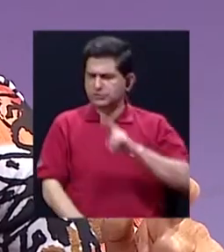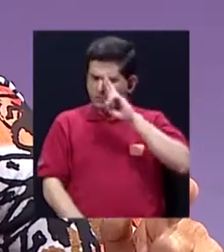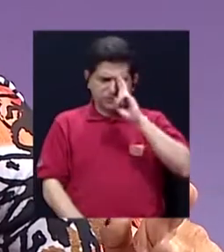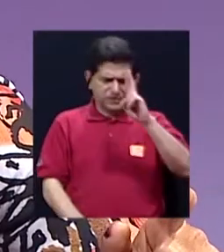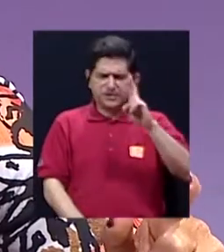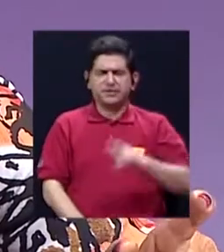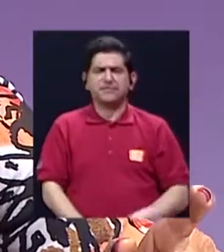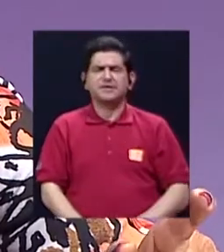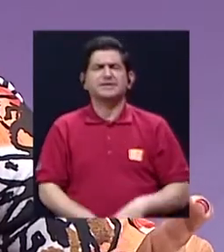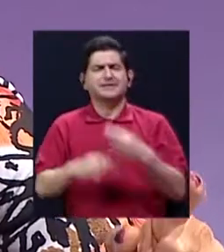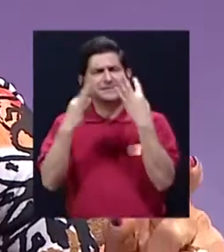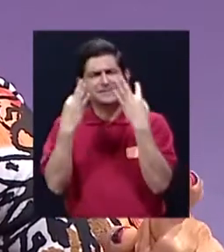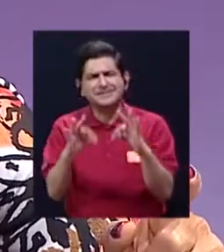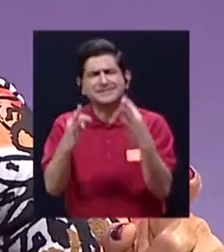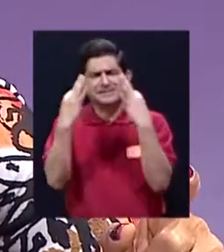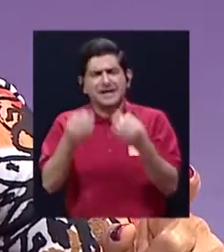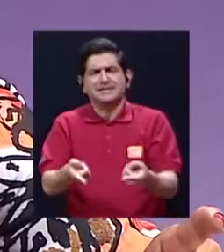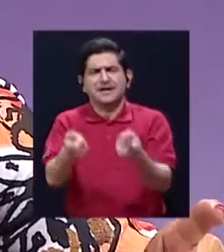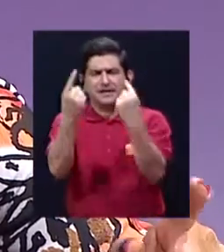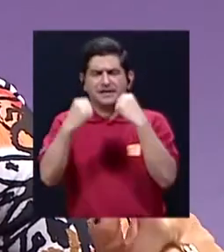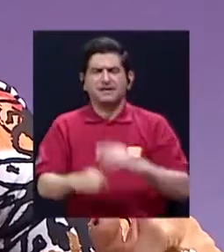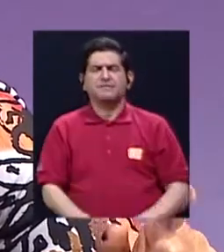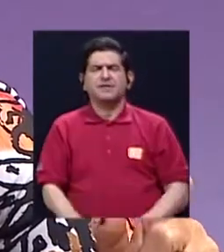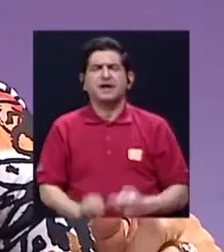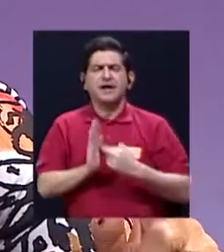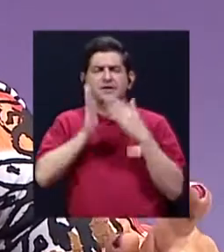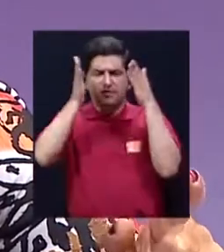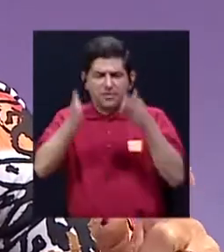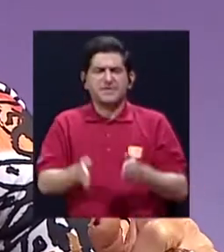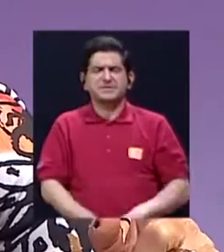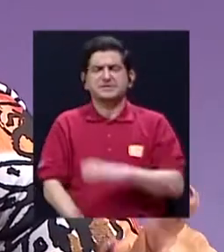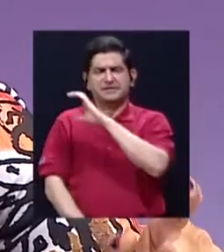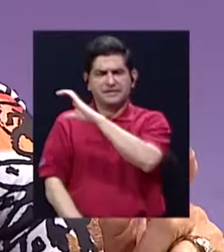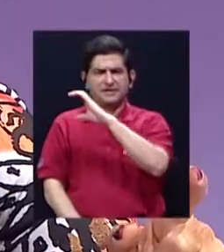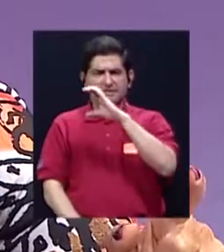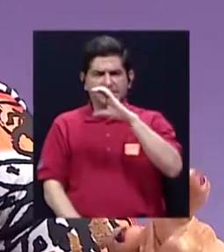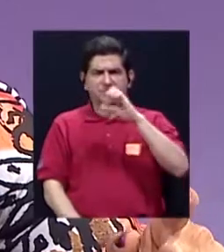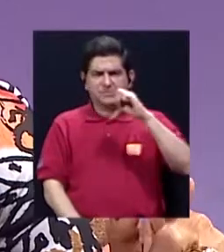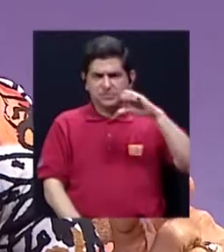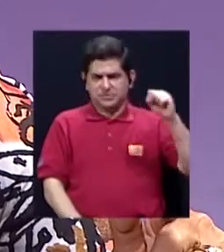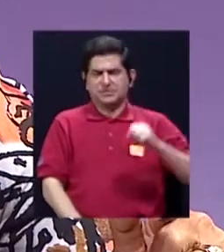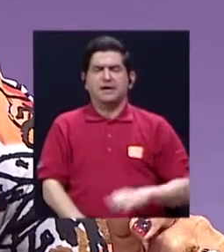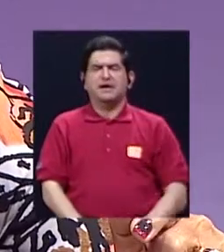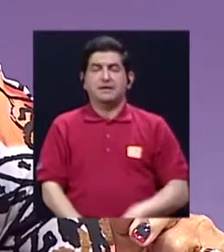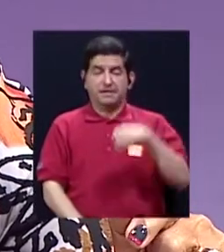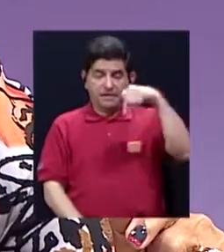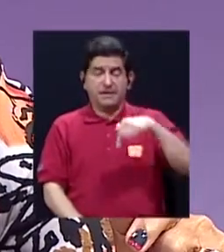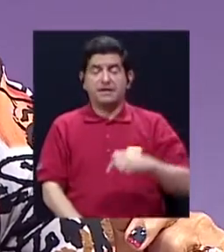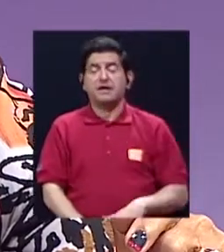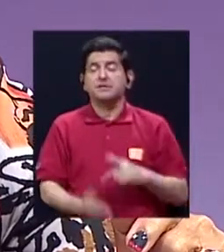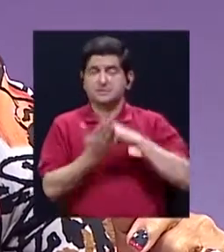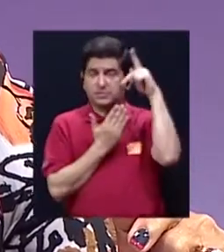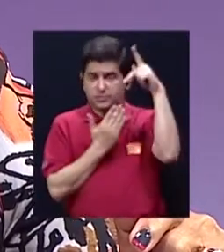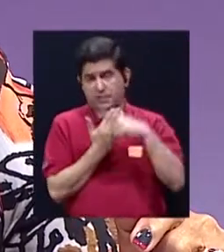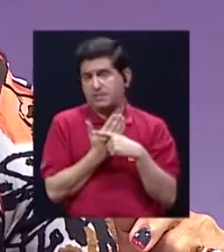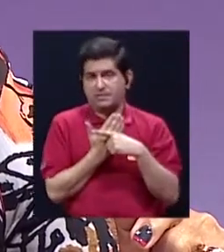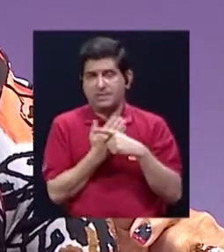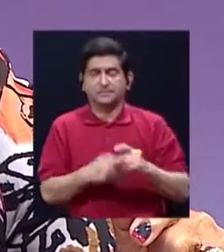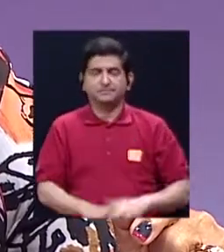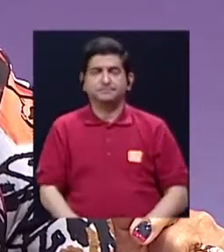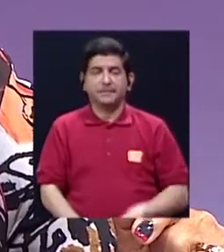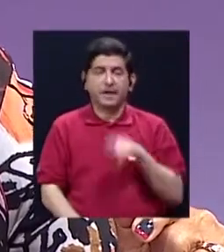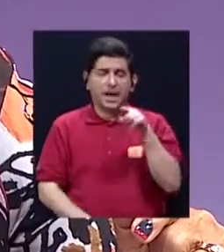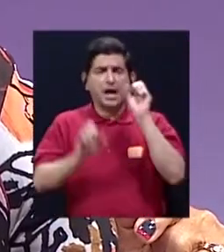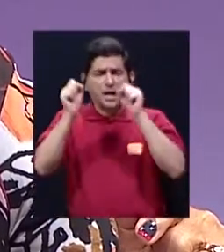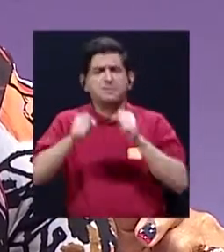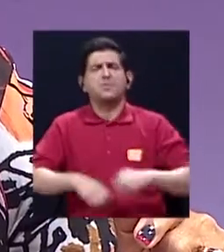hicimos todo el esfuerzo por traer a un vocero o vocera de la Caja Costarricense de Seguro Social para este programa, para